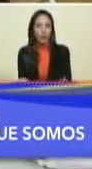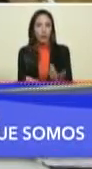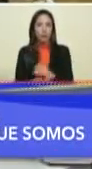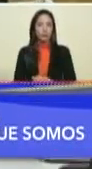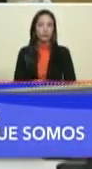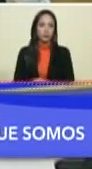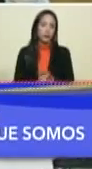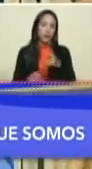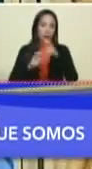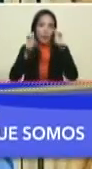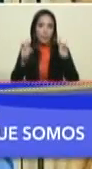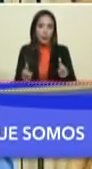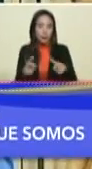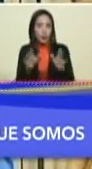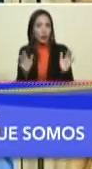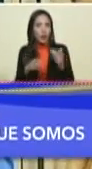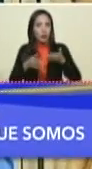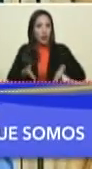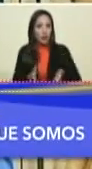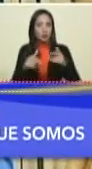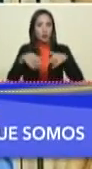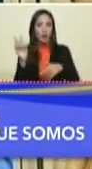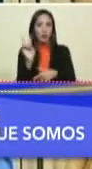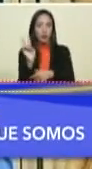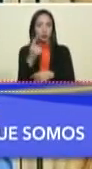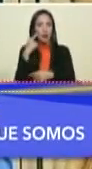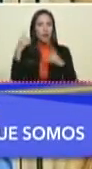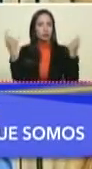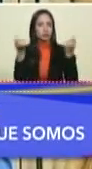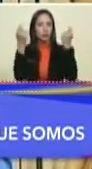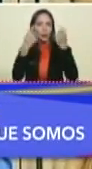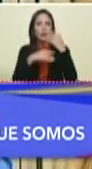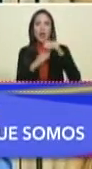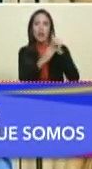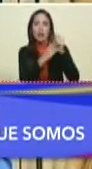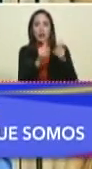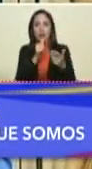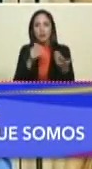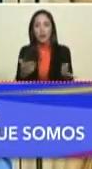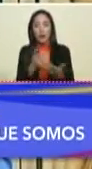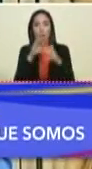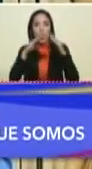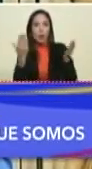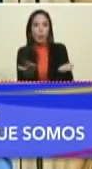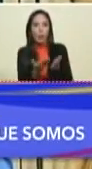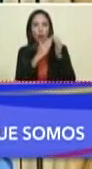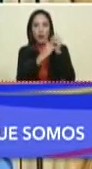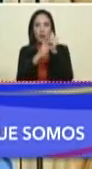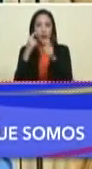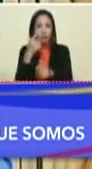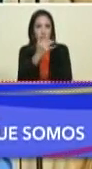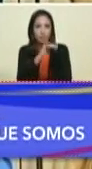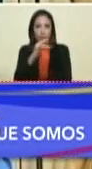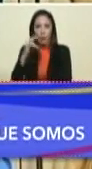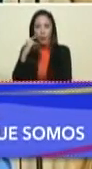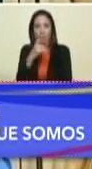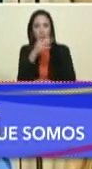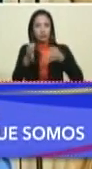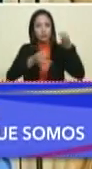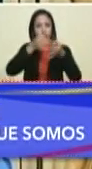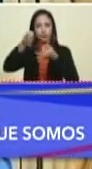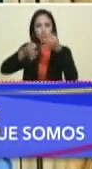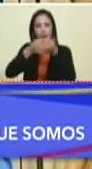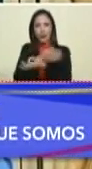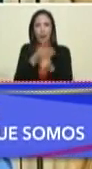ciudadanos y ciudadanas de Venezuela. Esta campaña es encabezada por una campaña mundial de declaraciones